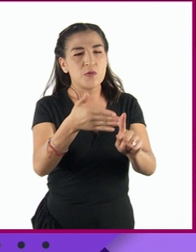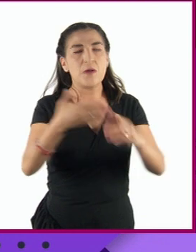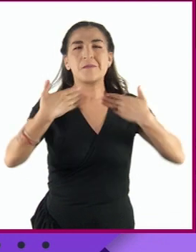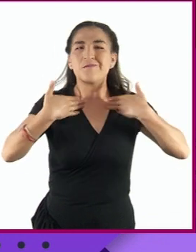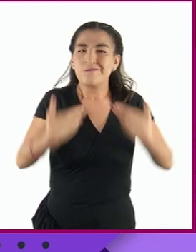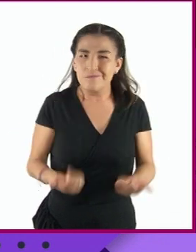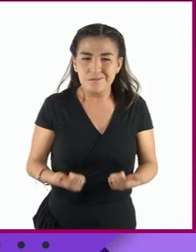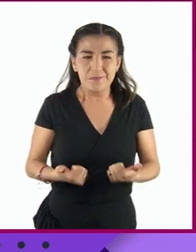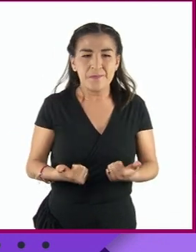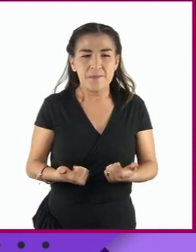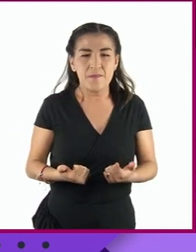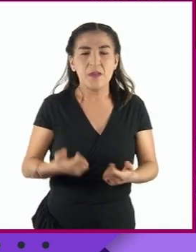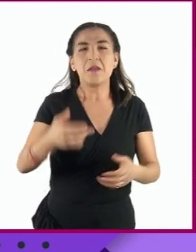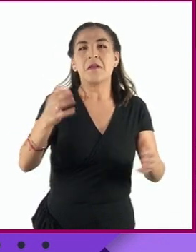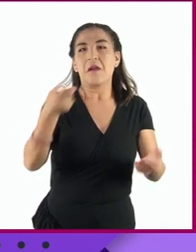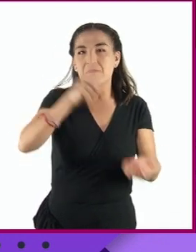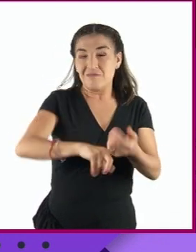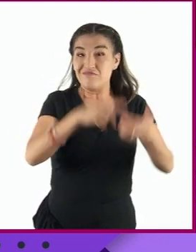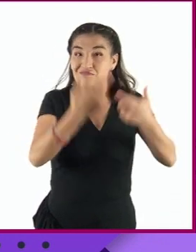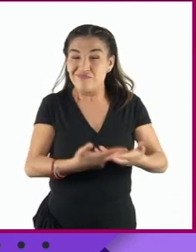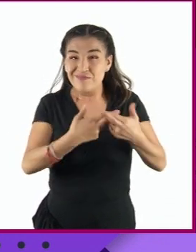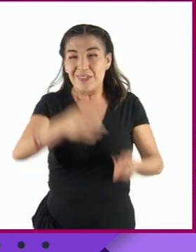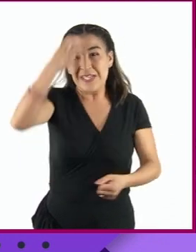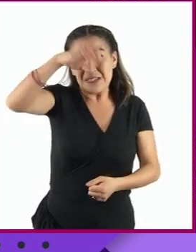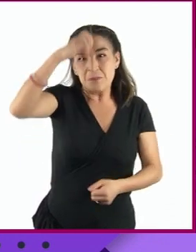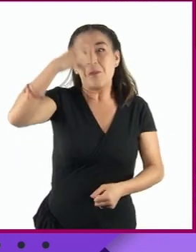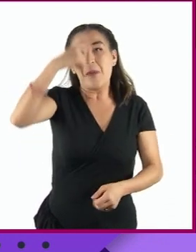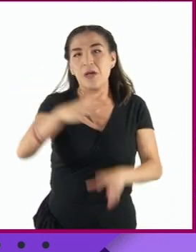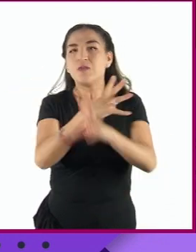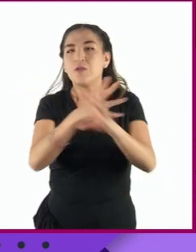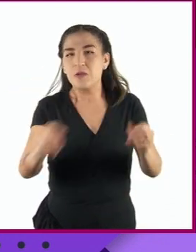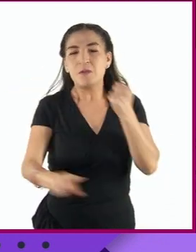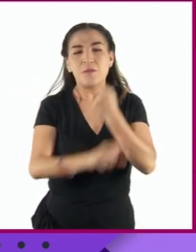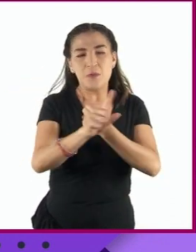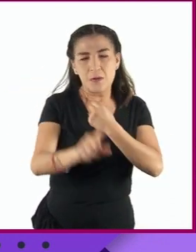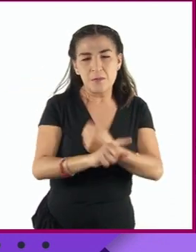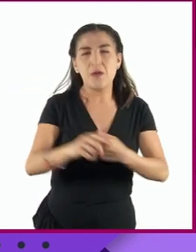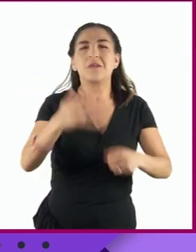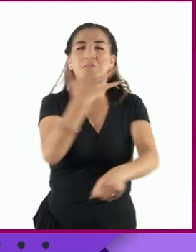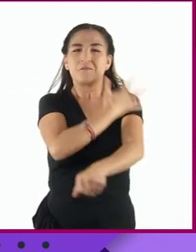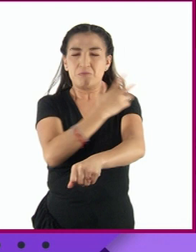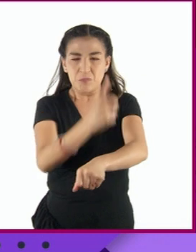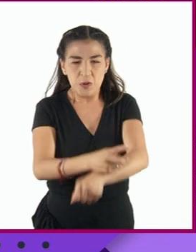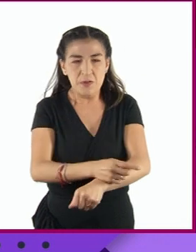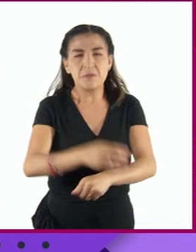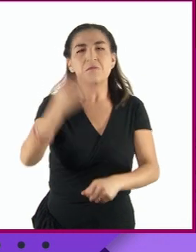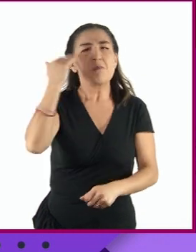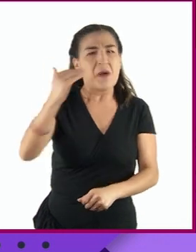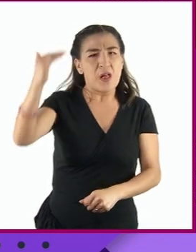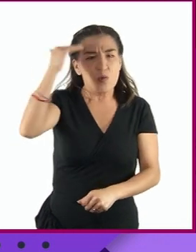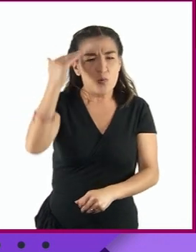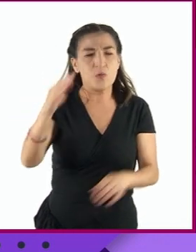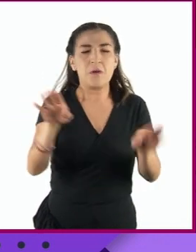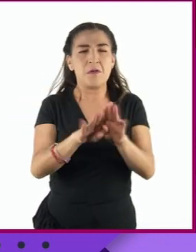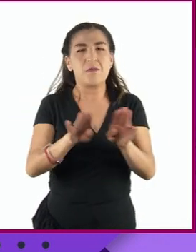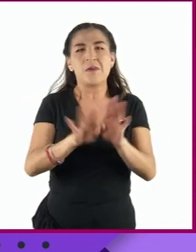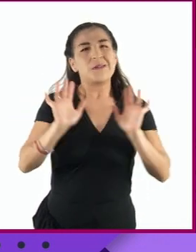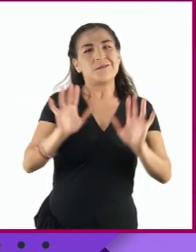comprensivo, con experiencia en resolución de conflictos, honesto, maduro, capaz de no